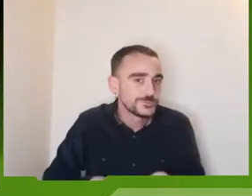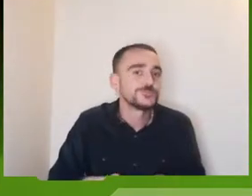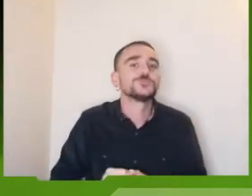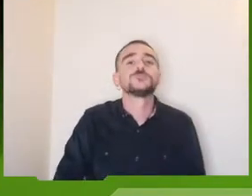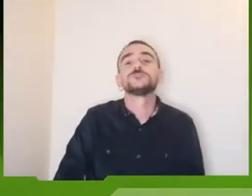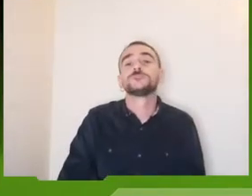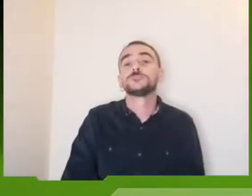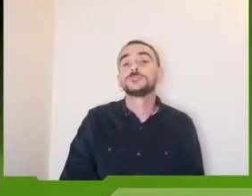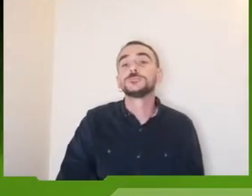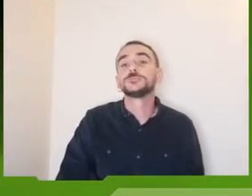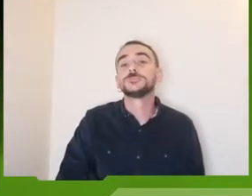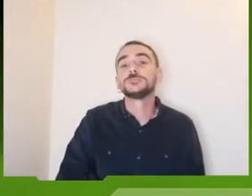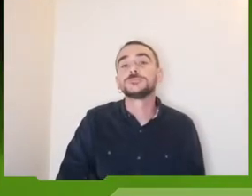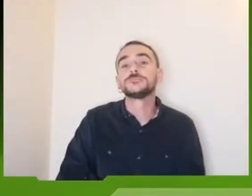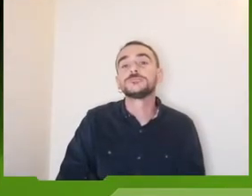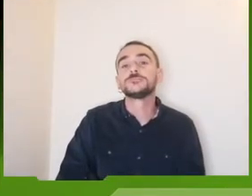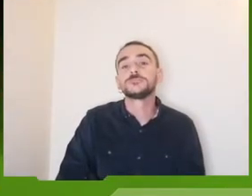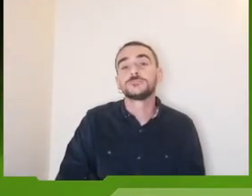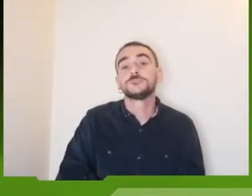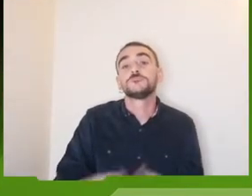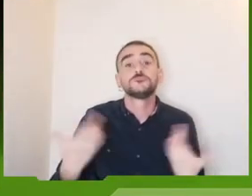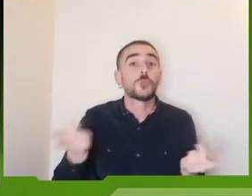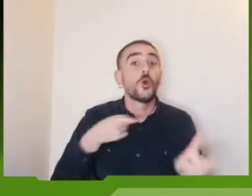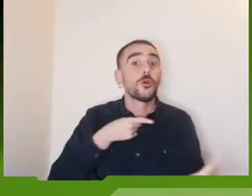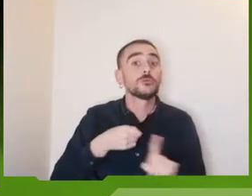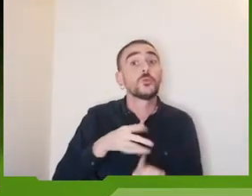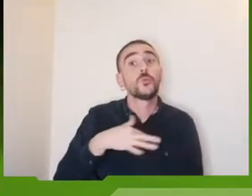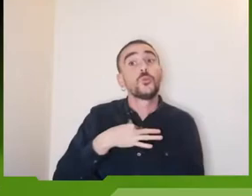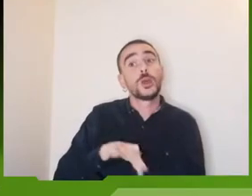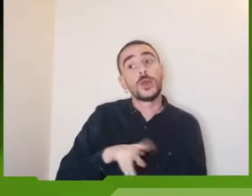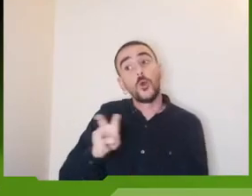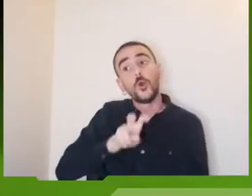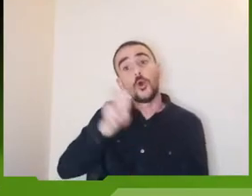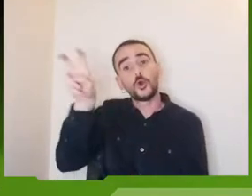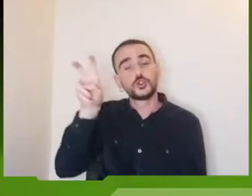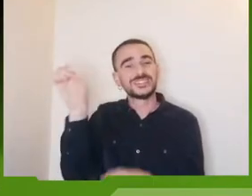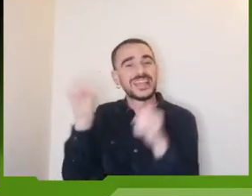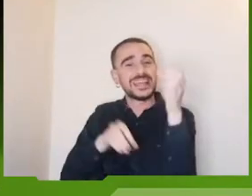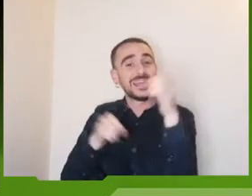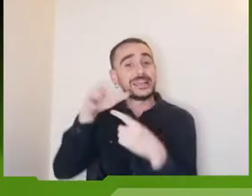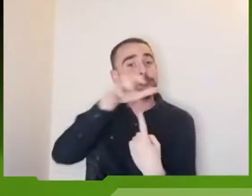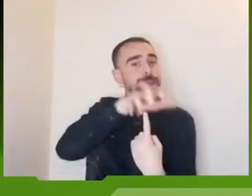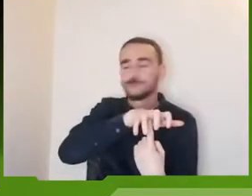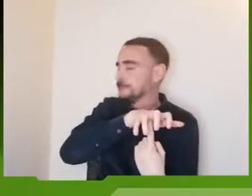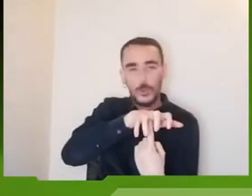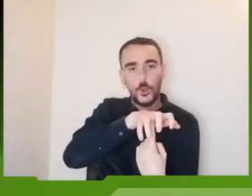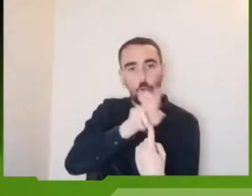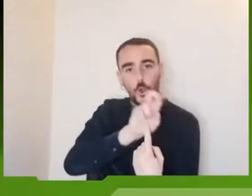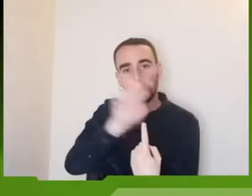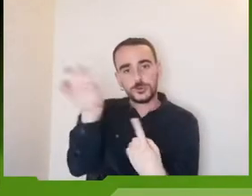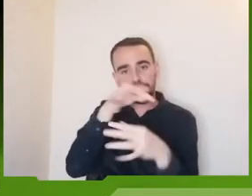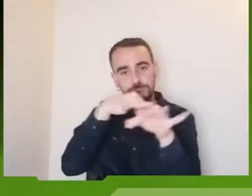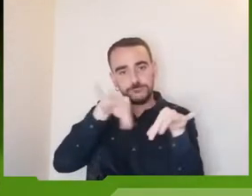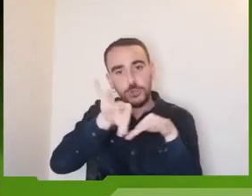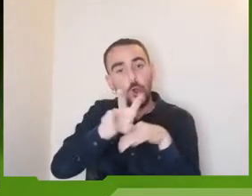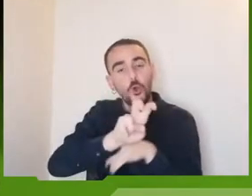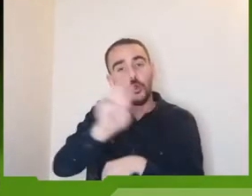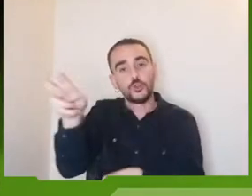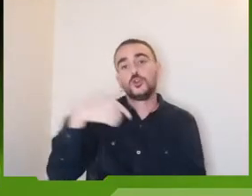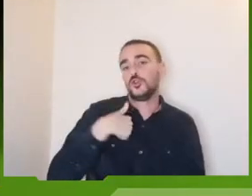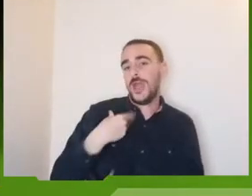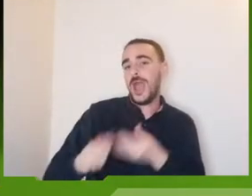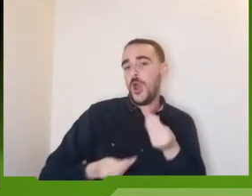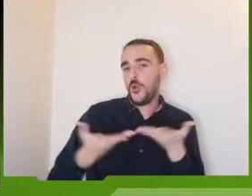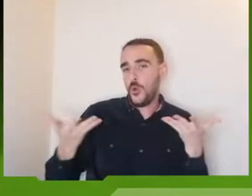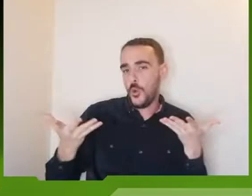experimentar con otras, o sea, como con otro tipo de croquetas. Yo hago un sofrito. En este caso, solo